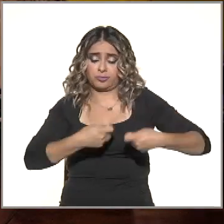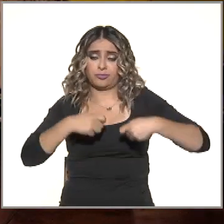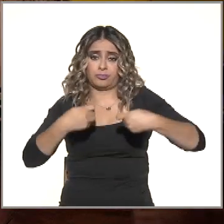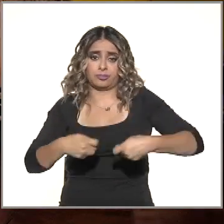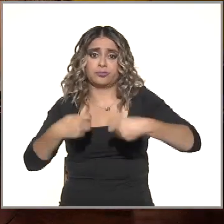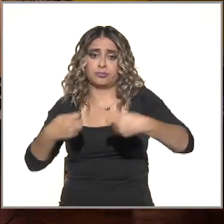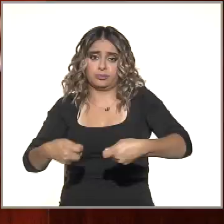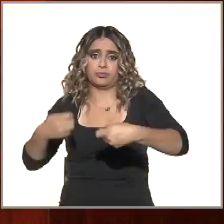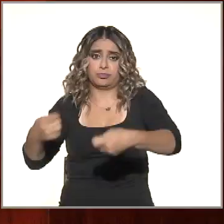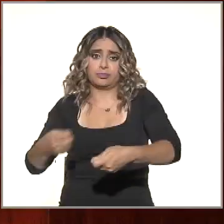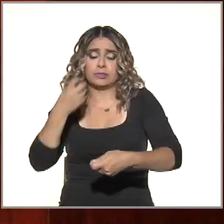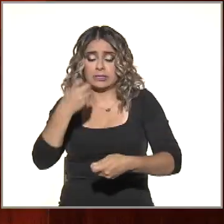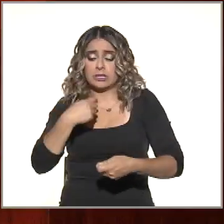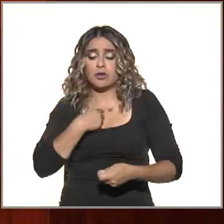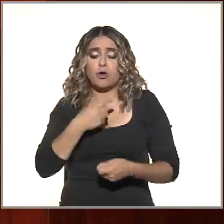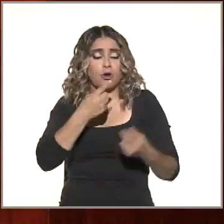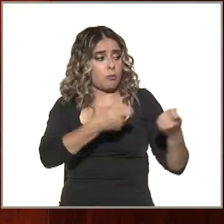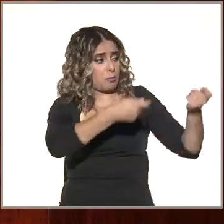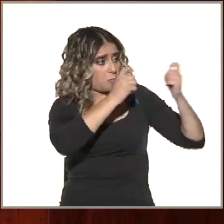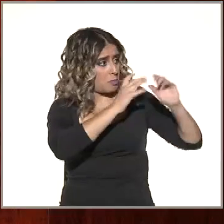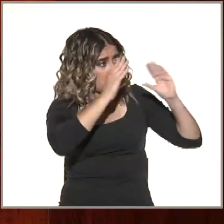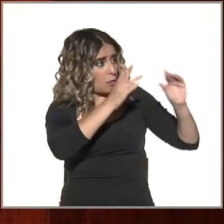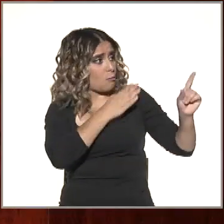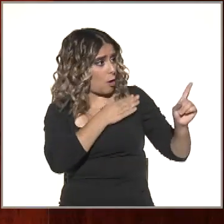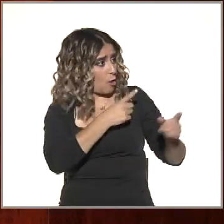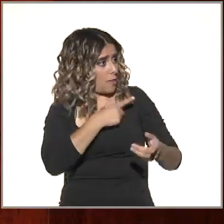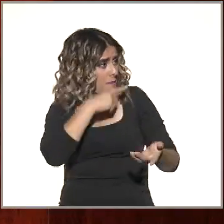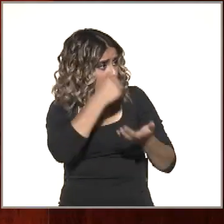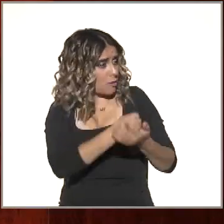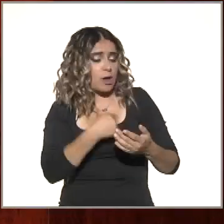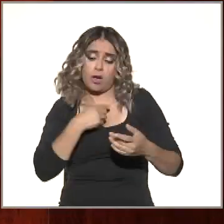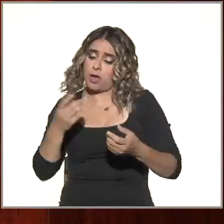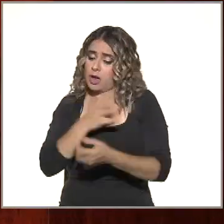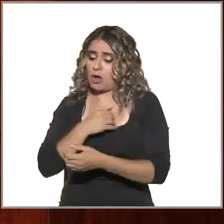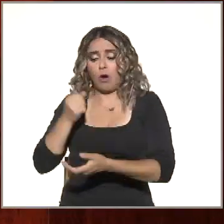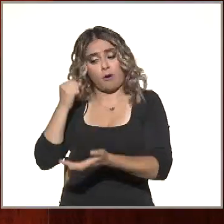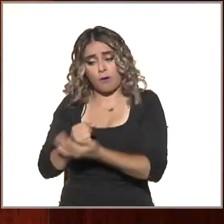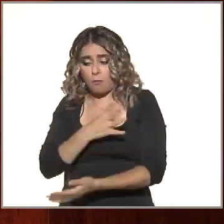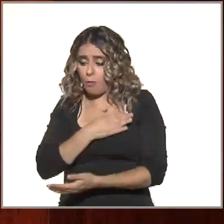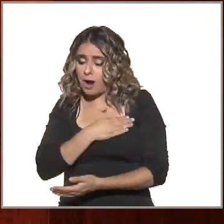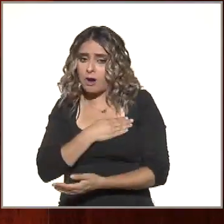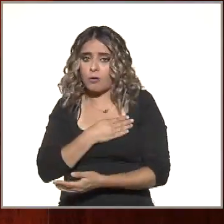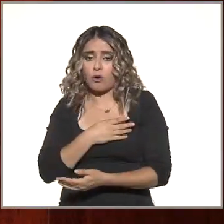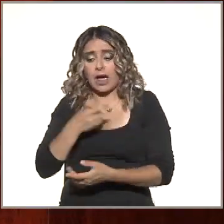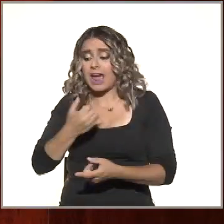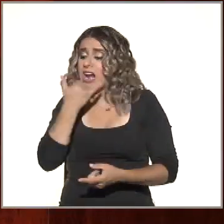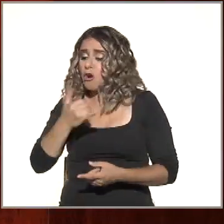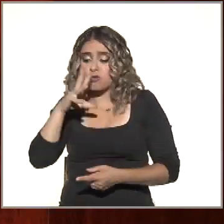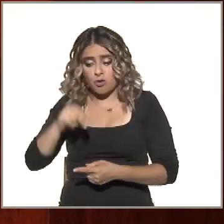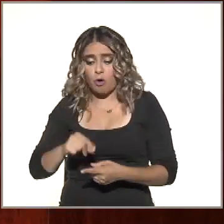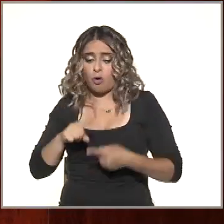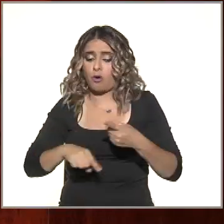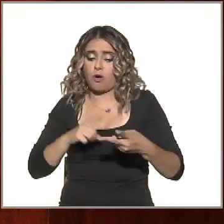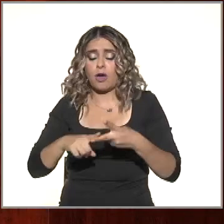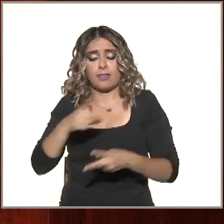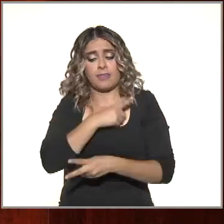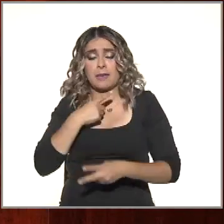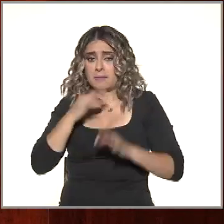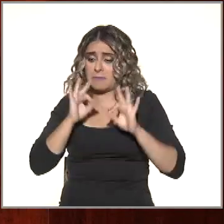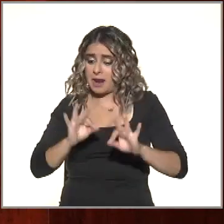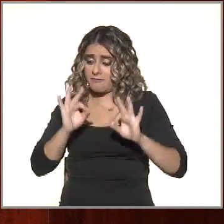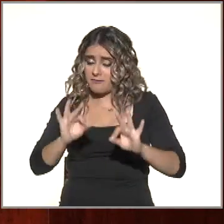¿Qué significa ser bueno? Claro. ¿Significa no errar? ¿Significa no decir algo que a veces te equivocas? Claro.